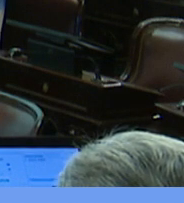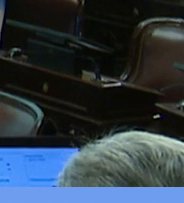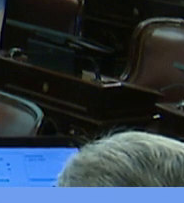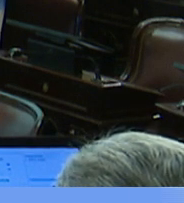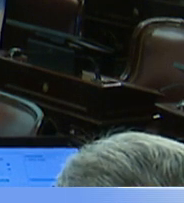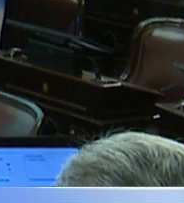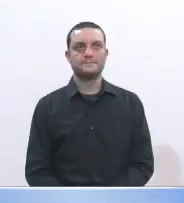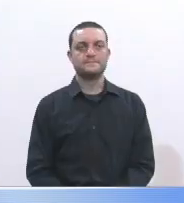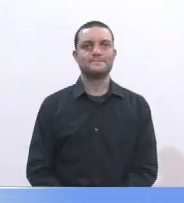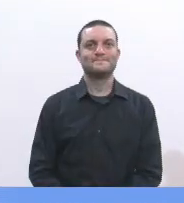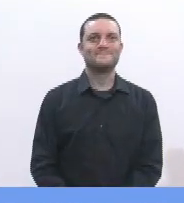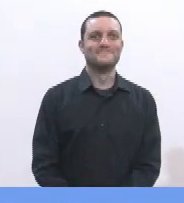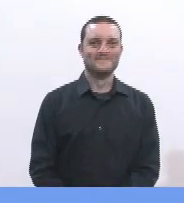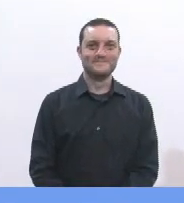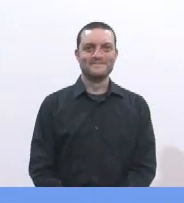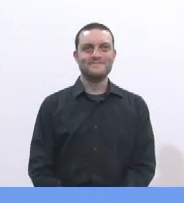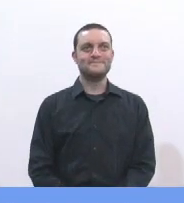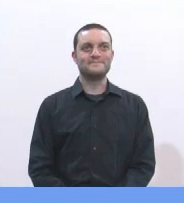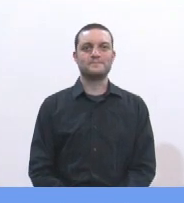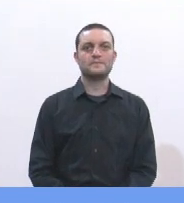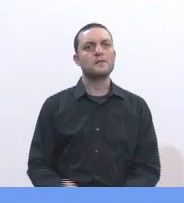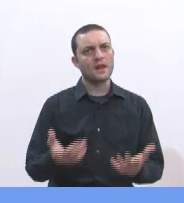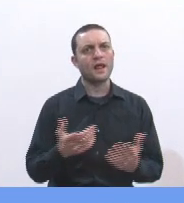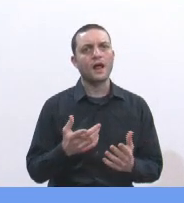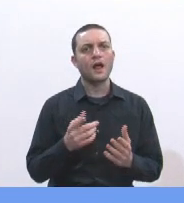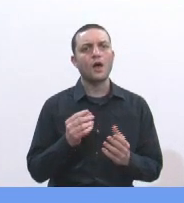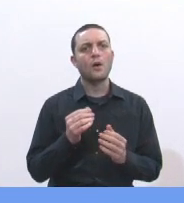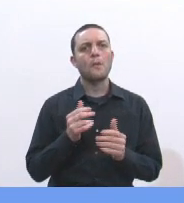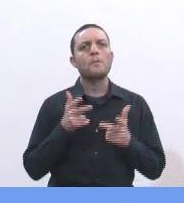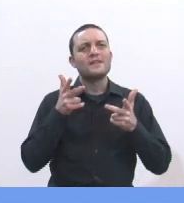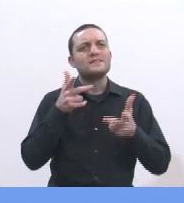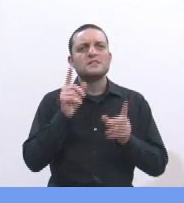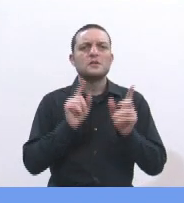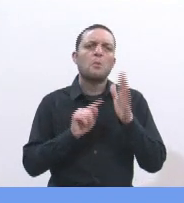para aportar un par de datos